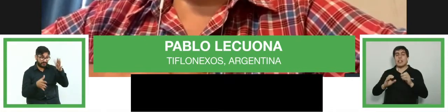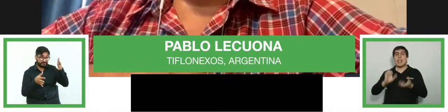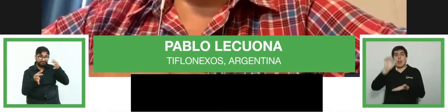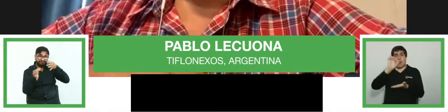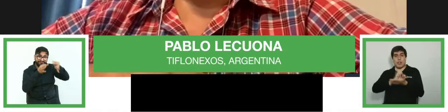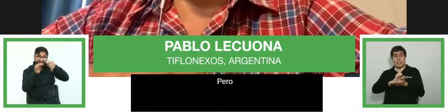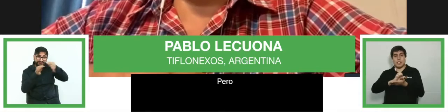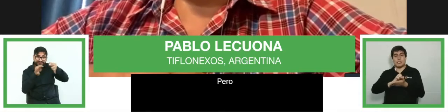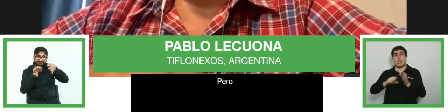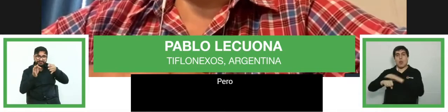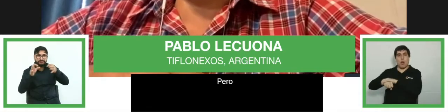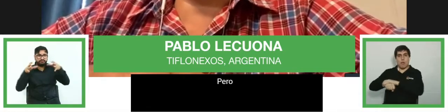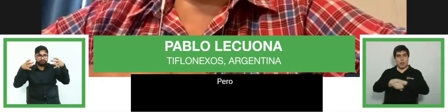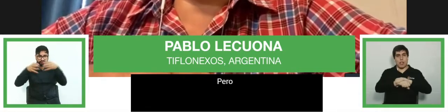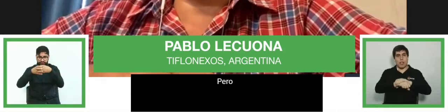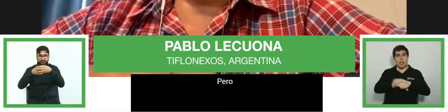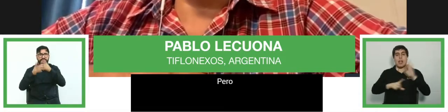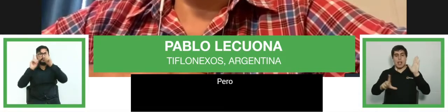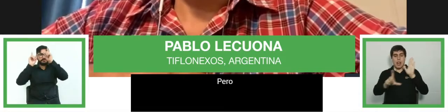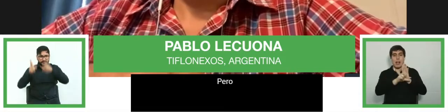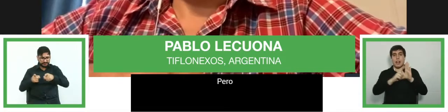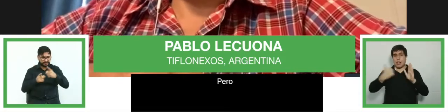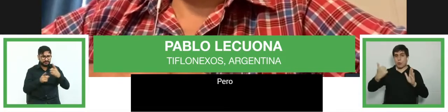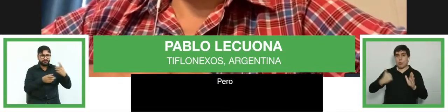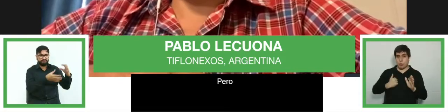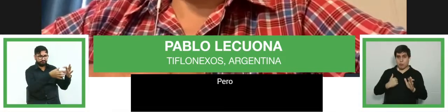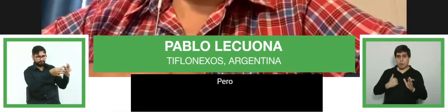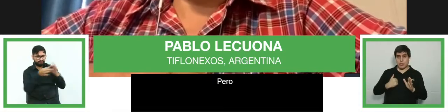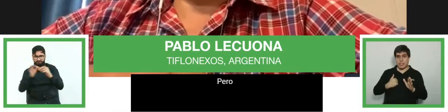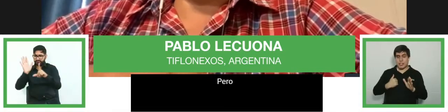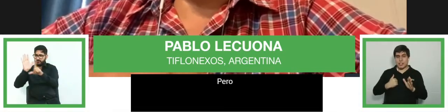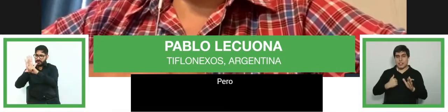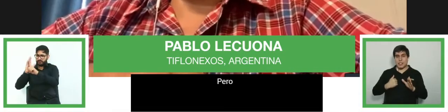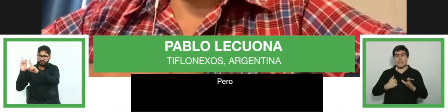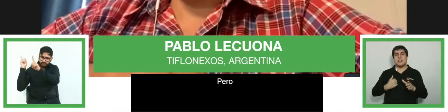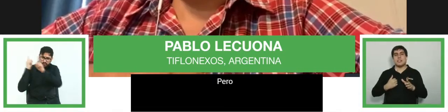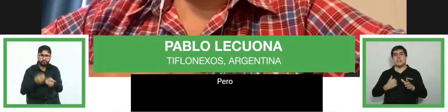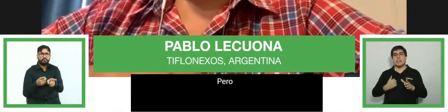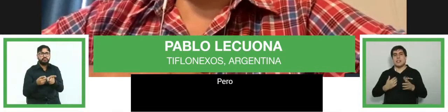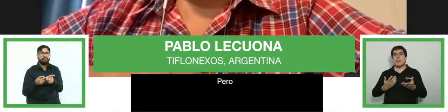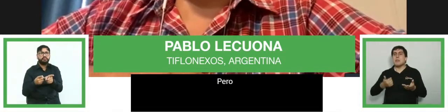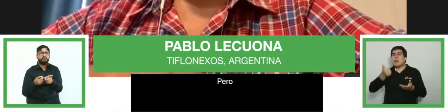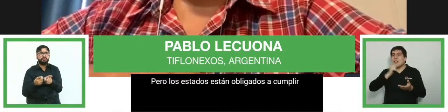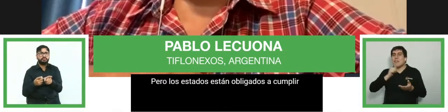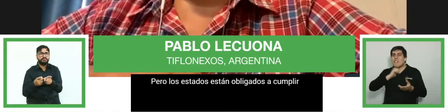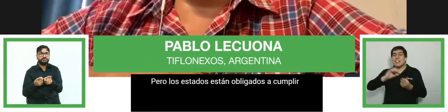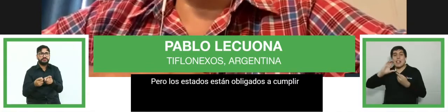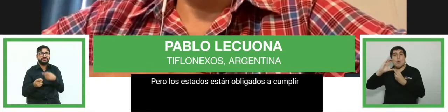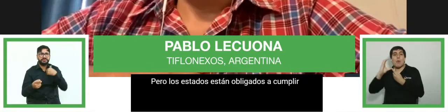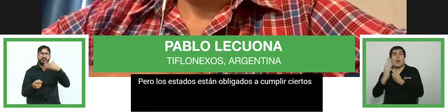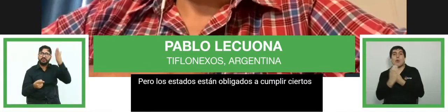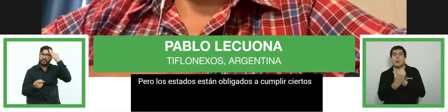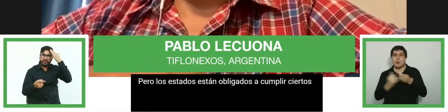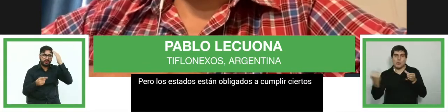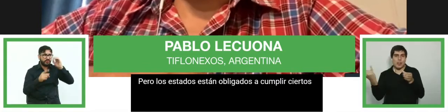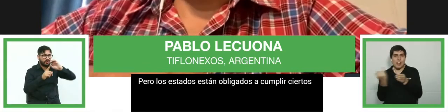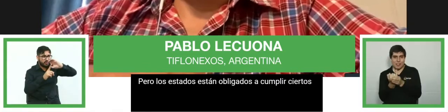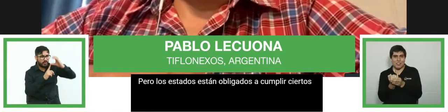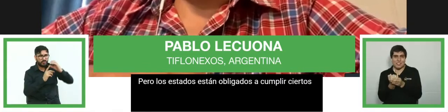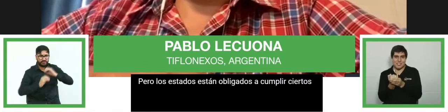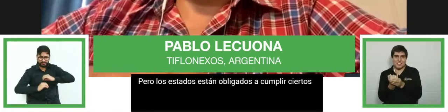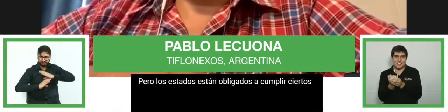ciertas cuestiones, a garantizar la inclusión, todavía no hay una cultura y una visibilidad real de esta inclusión.